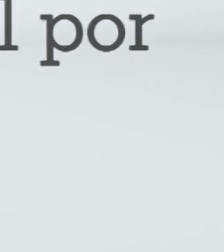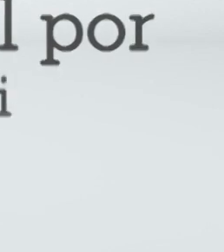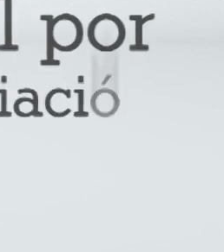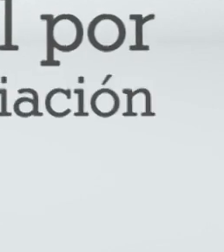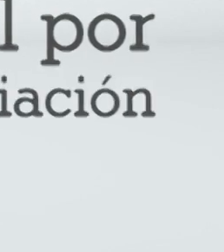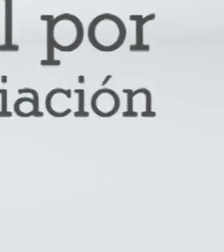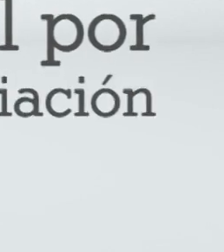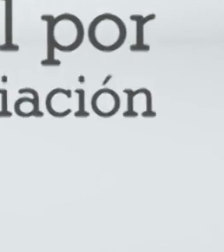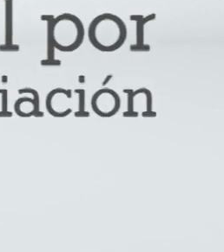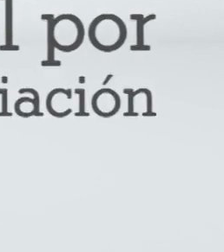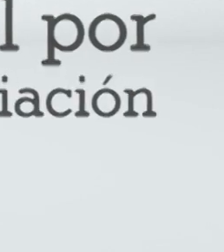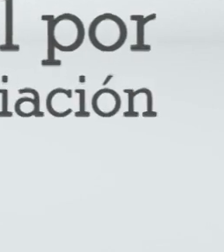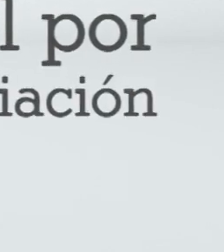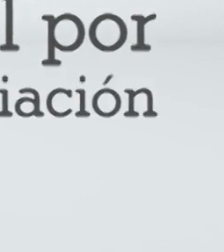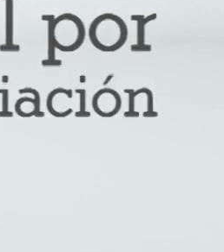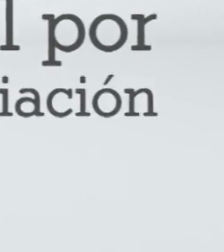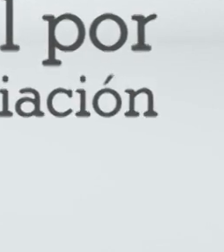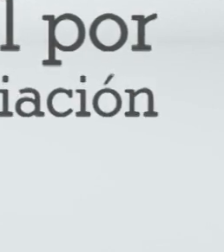dolores